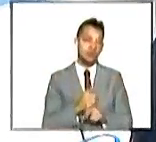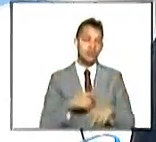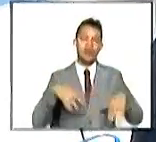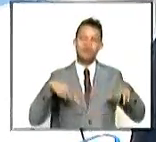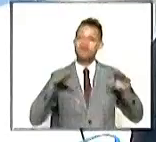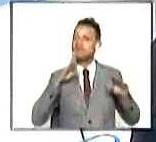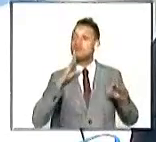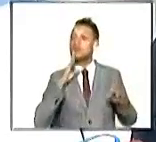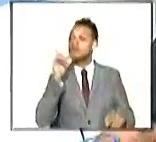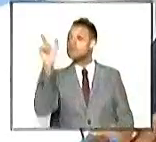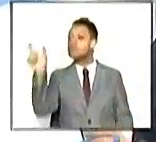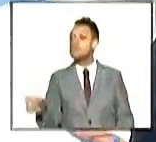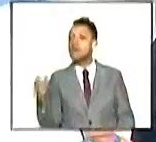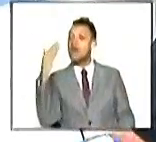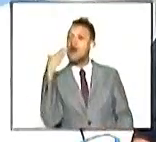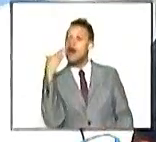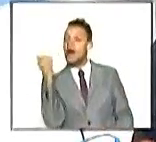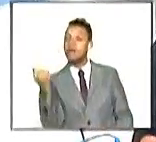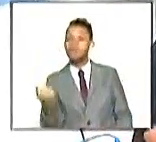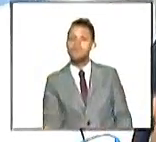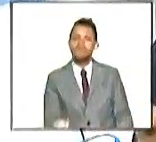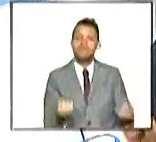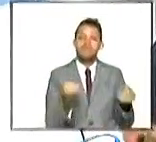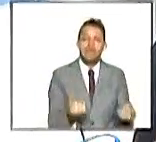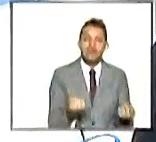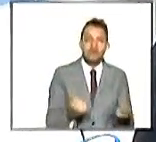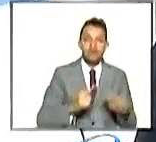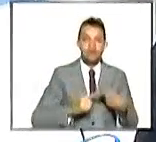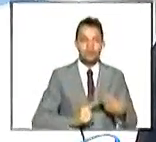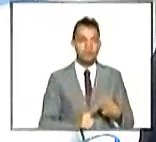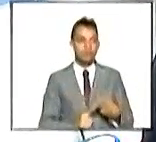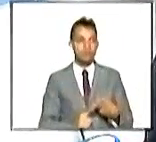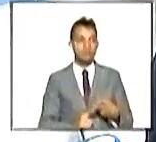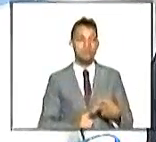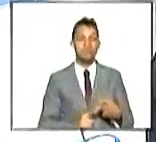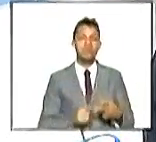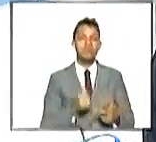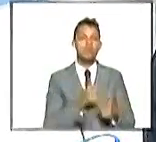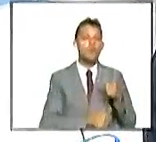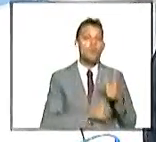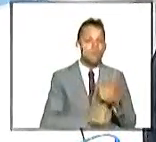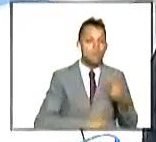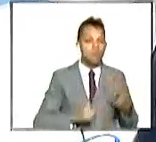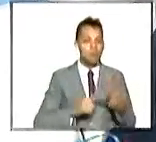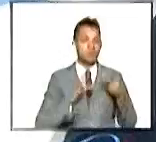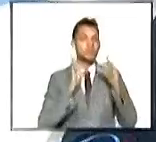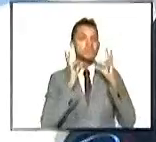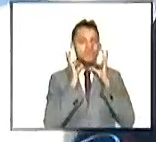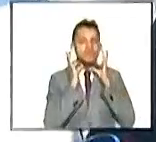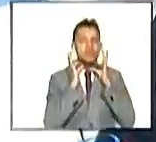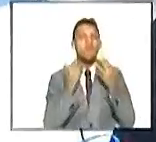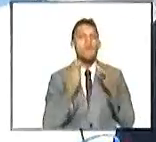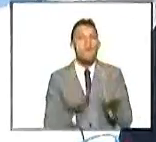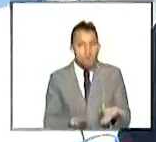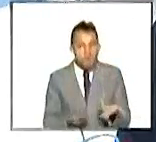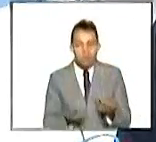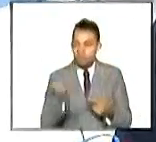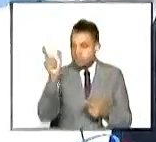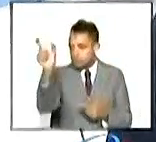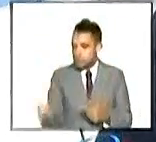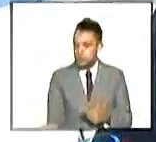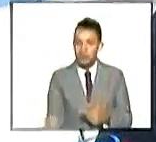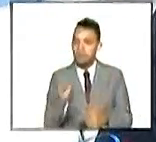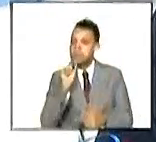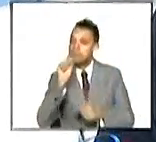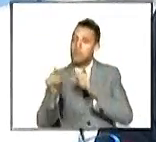quién es ella, cuánto pesa, cuántas veces da el cuerpo al día, cómo está la tiroides. Y eso es un tema bien interesante porque